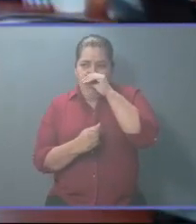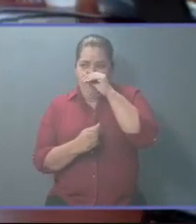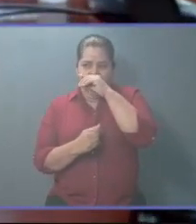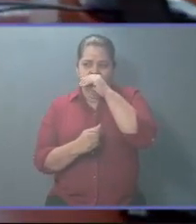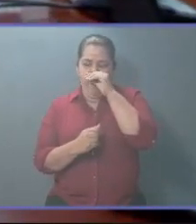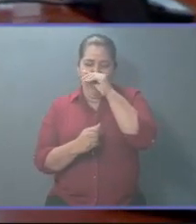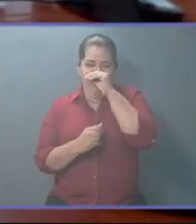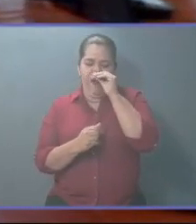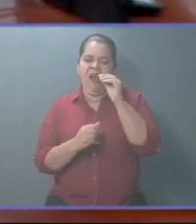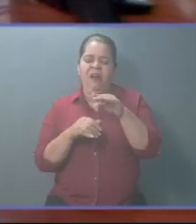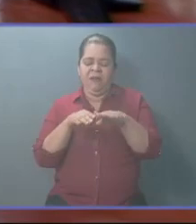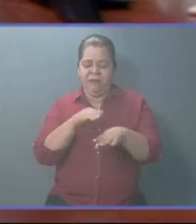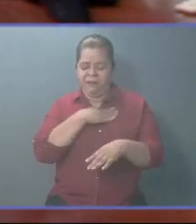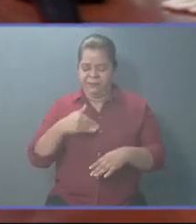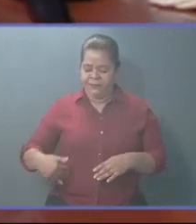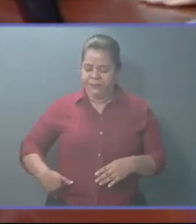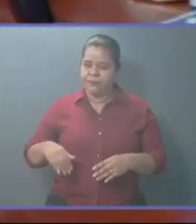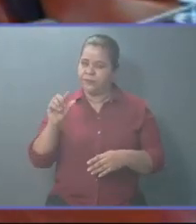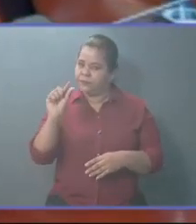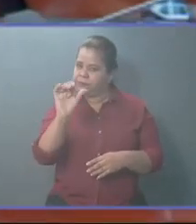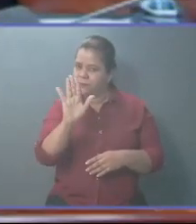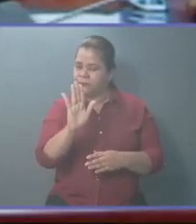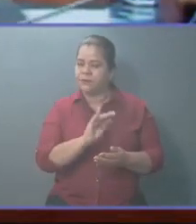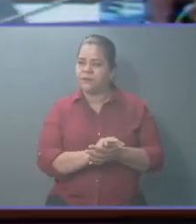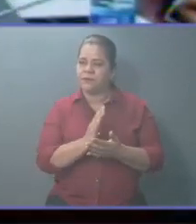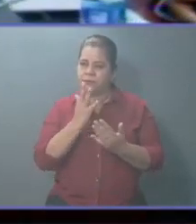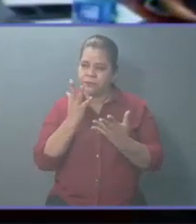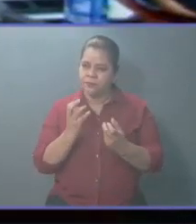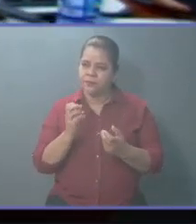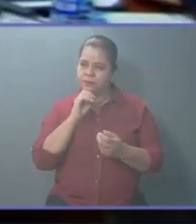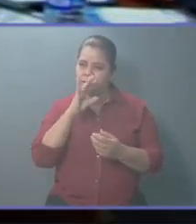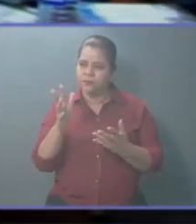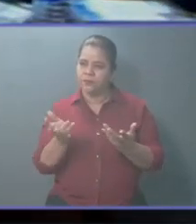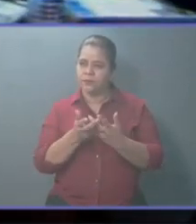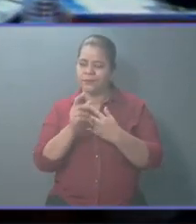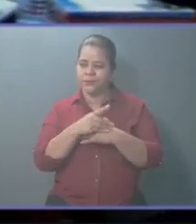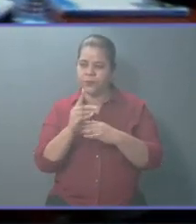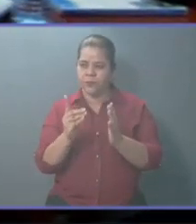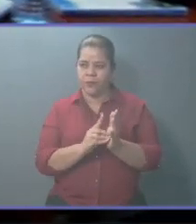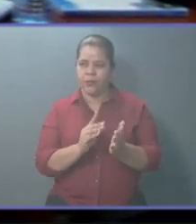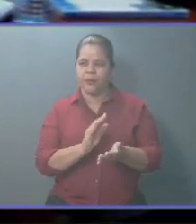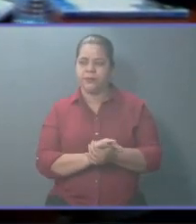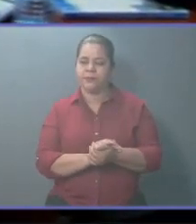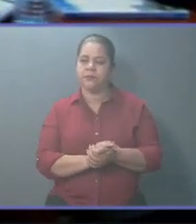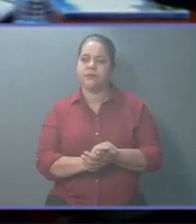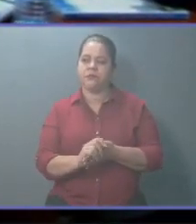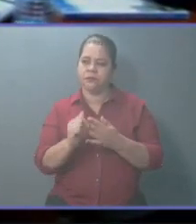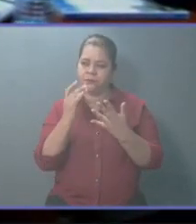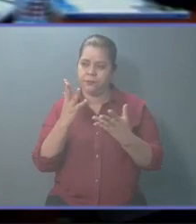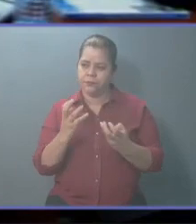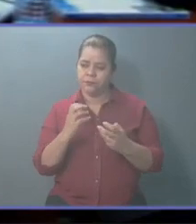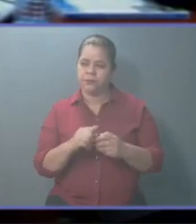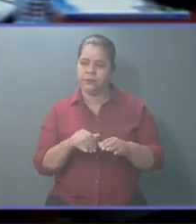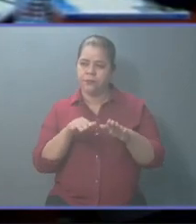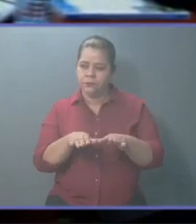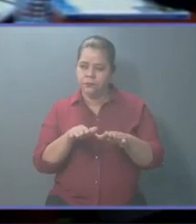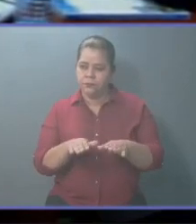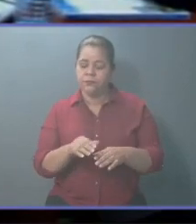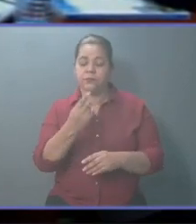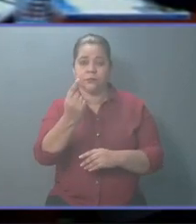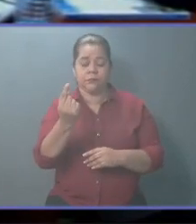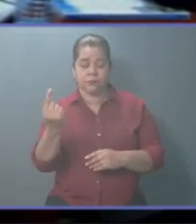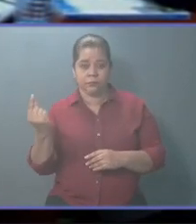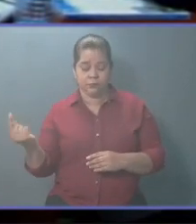Muchas gracias, señor presidente. Perfecto. Con su permiso de los demás colegas diputados, pues agradecer la presencia de